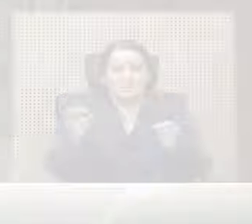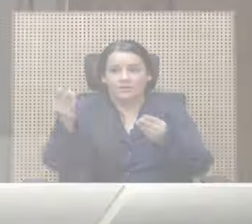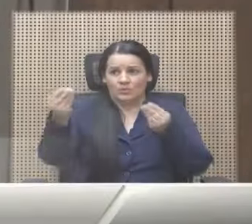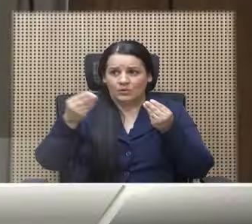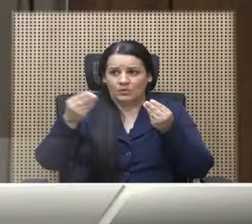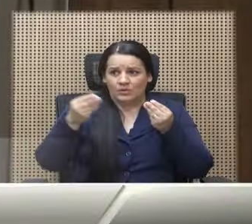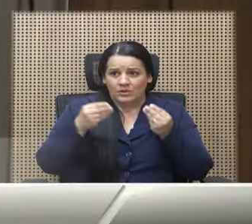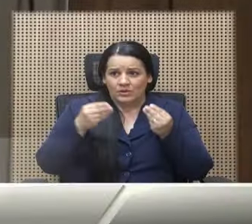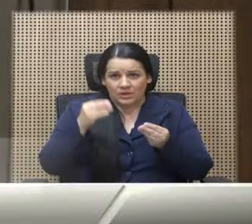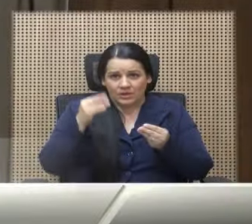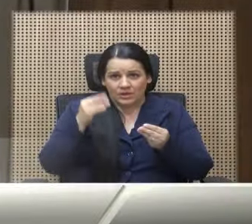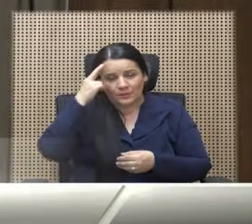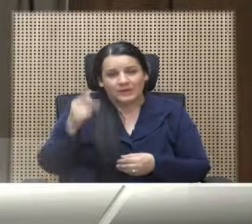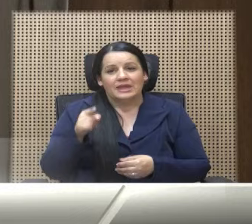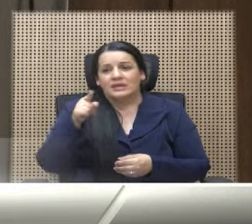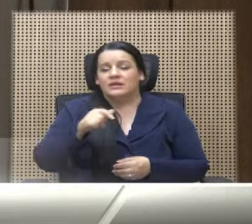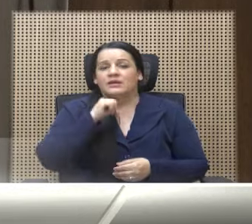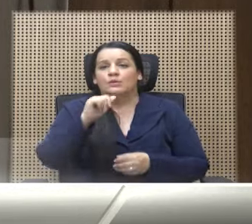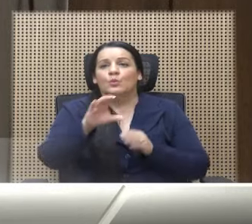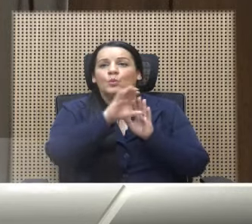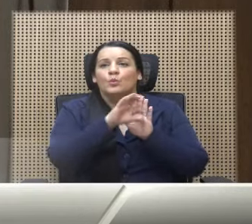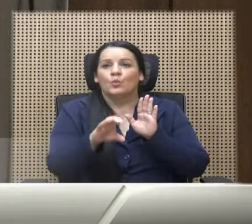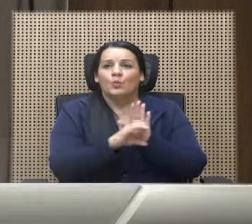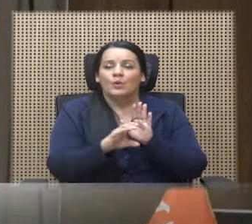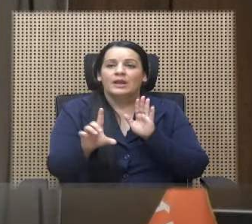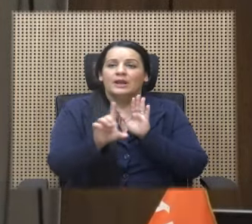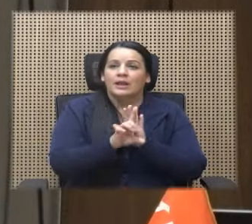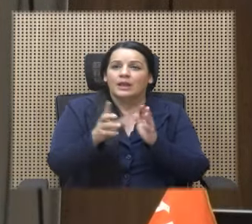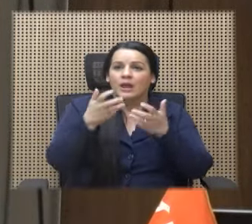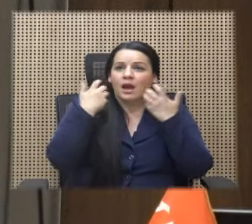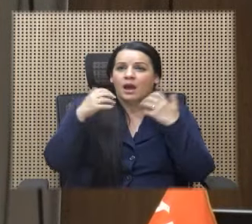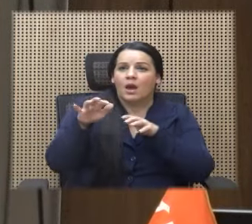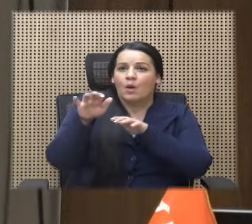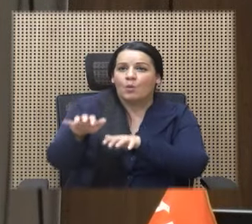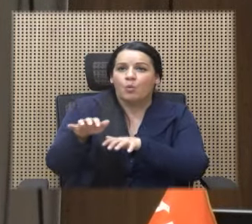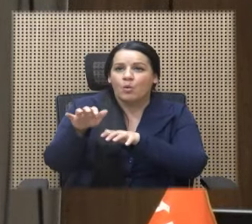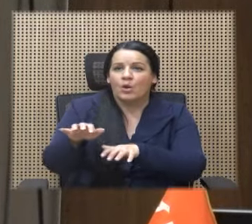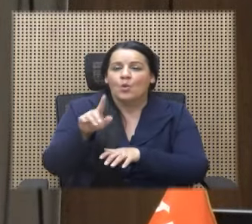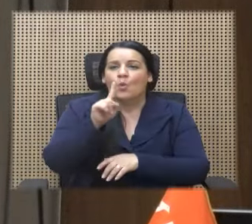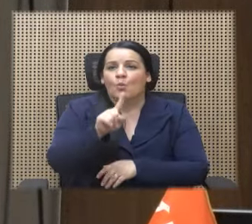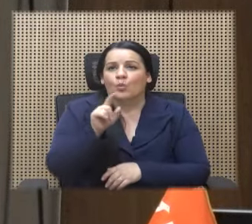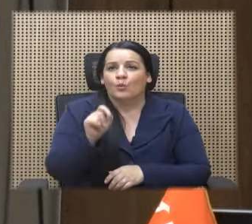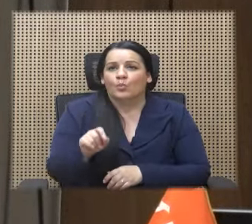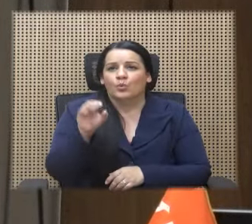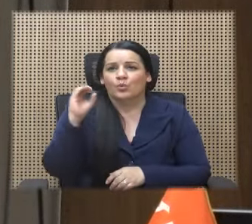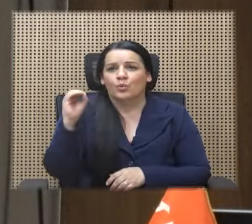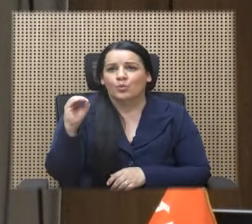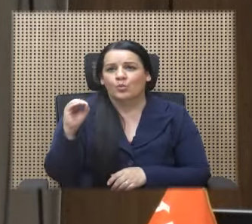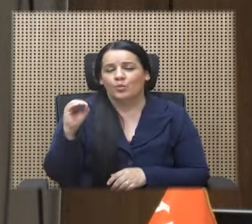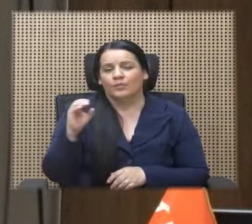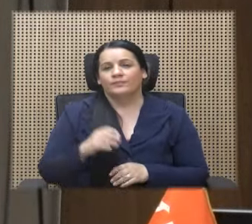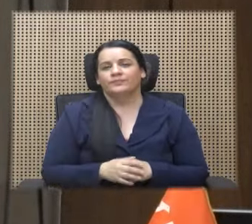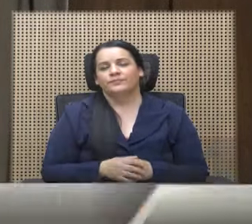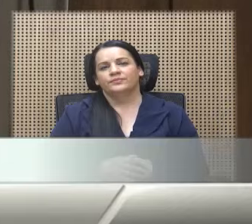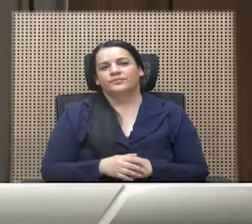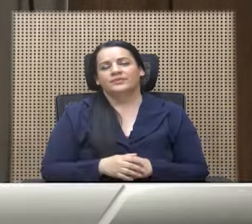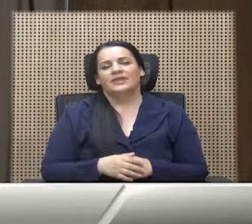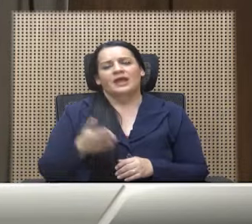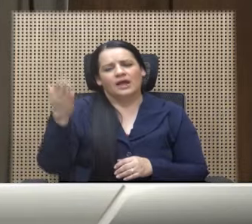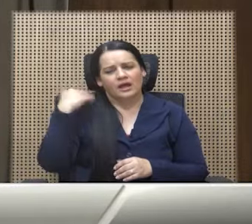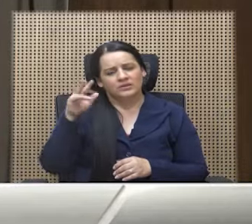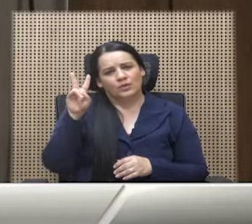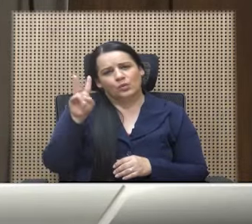avance que era inconstitucional la ley Jaguar 1.0 Ah pero hace dos